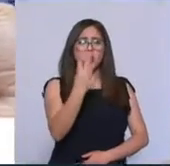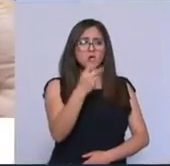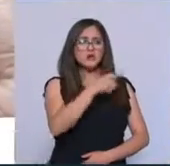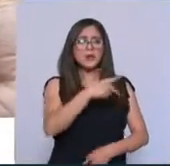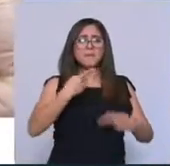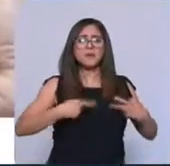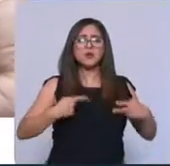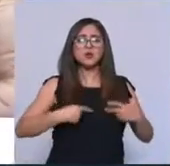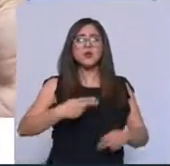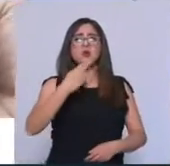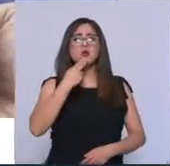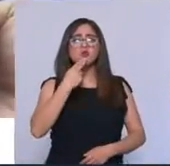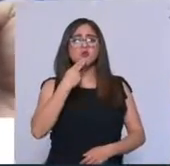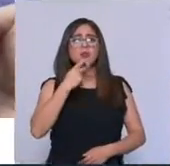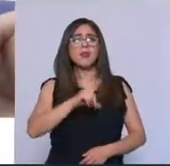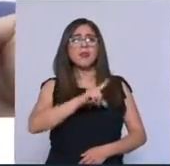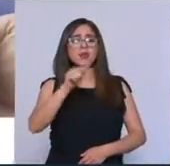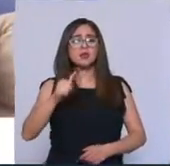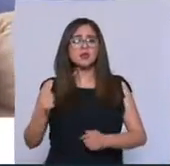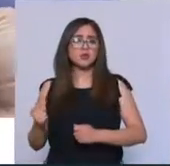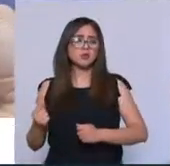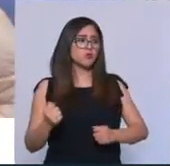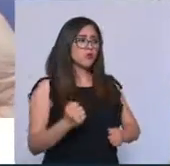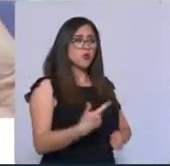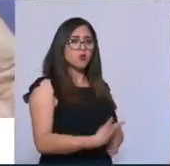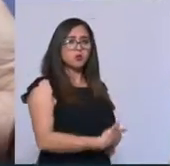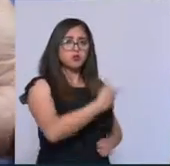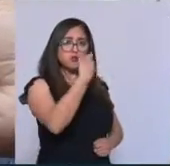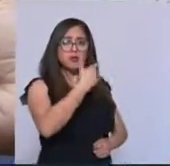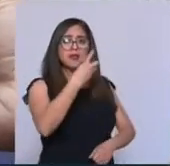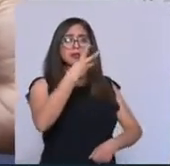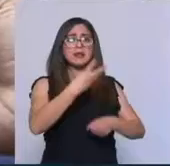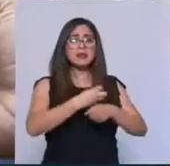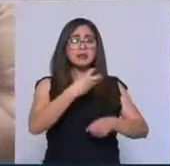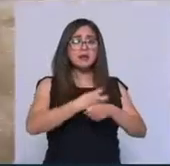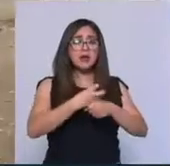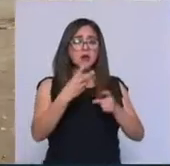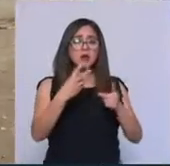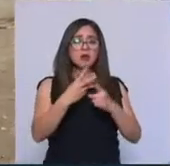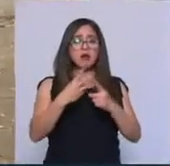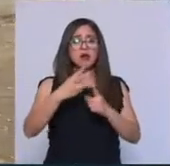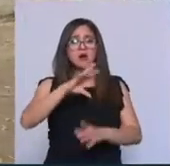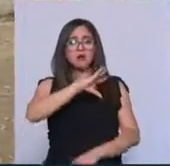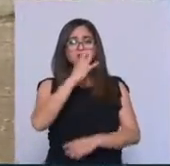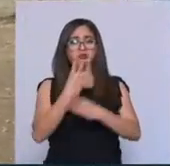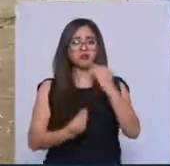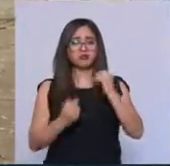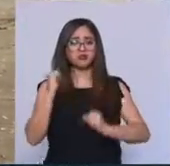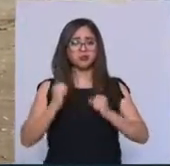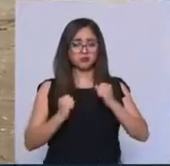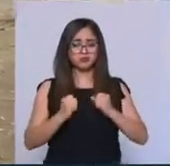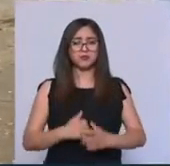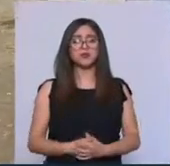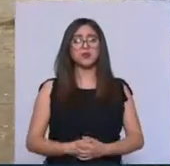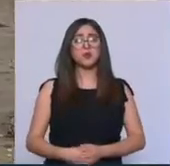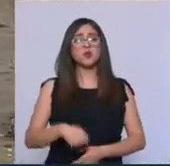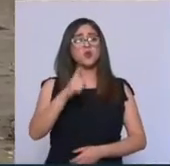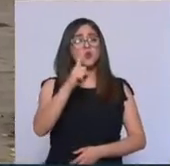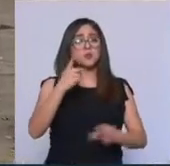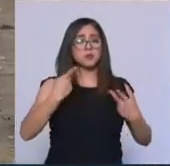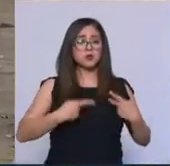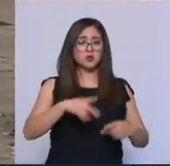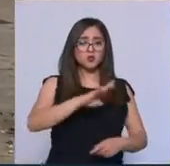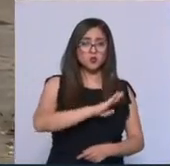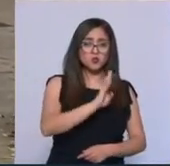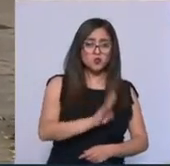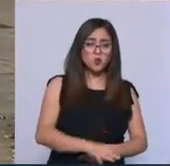pistola, giró y disparó otra vez, y un tercer asaltante corrió. En el lugar, un delincuente perdió la vida,